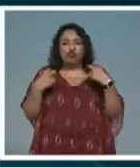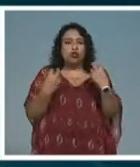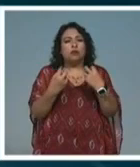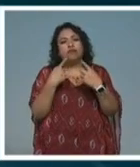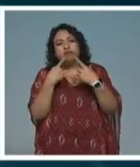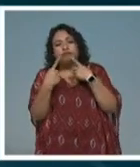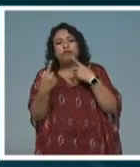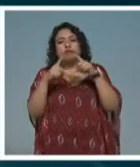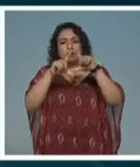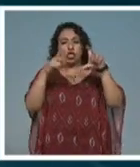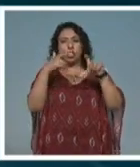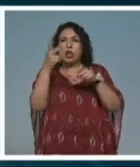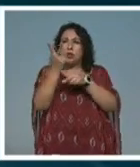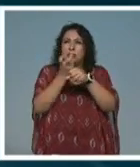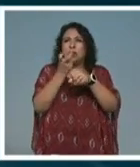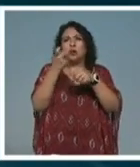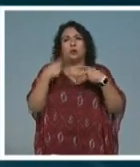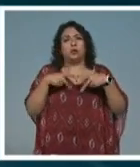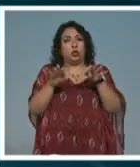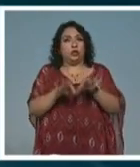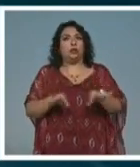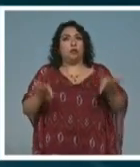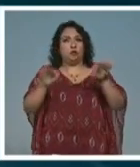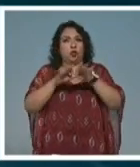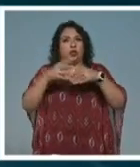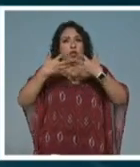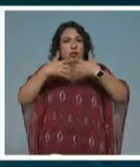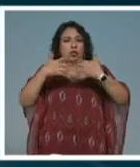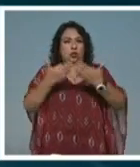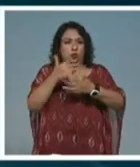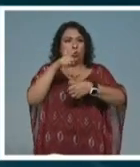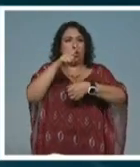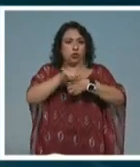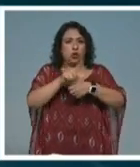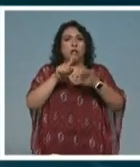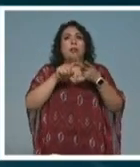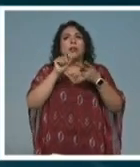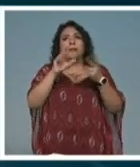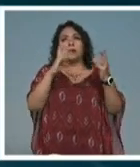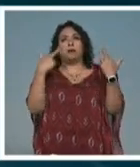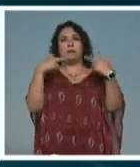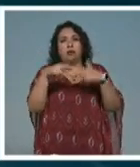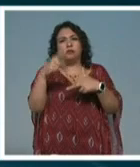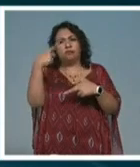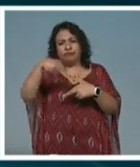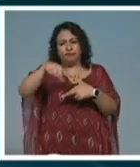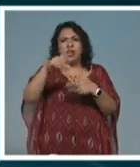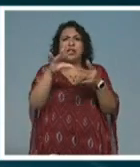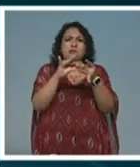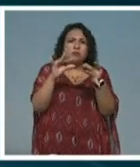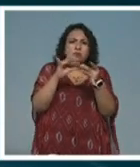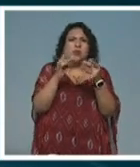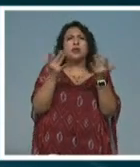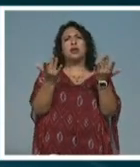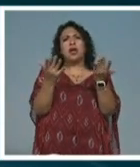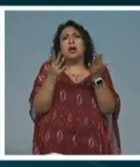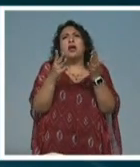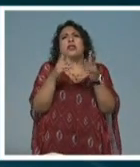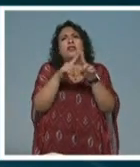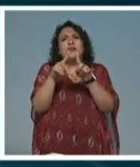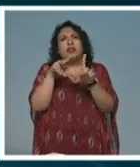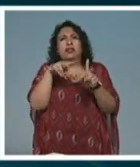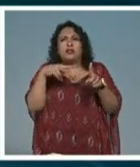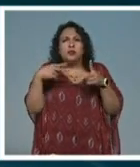guión, convocando a gente muy importante de la industria nacional y de la academia para que nos platiquen como